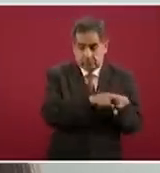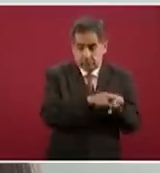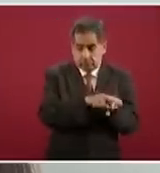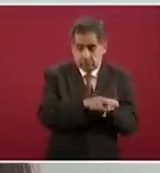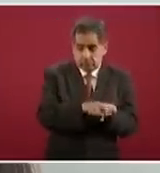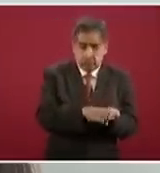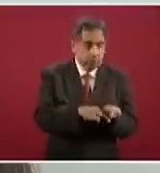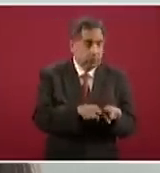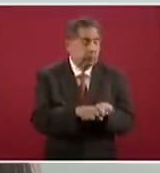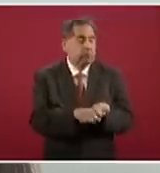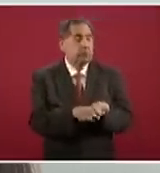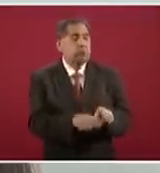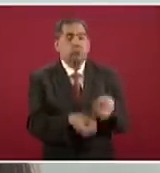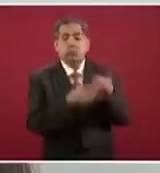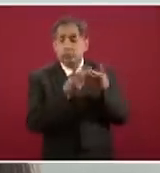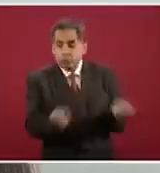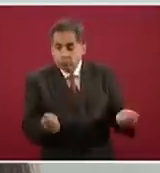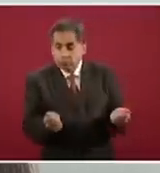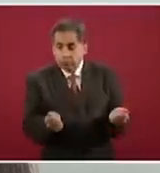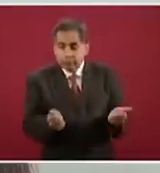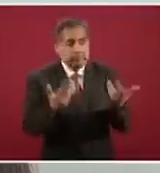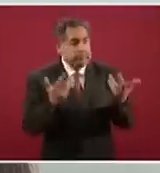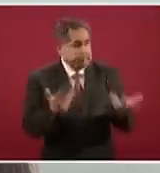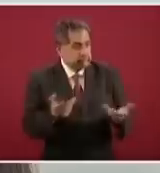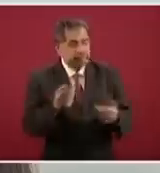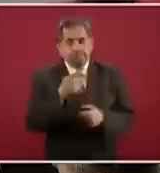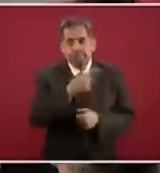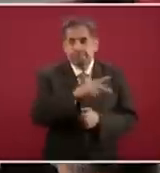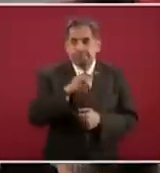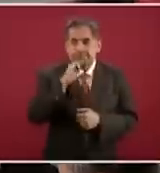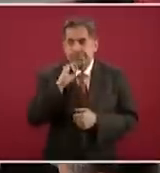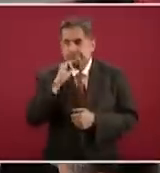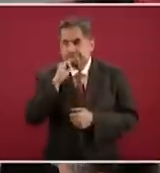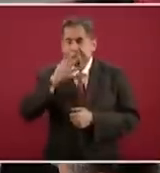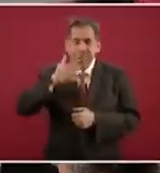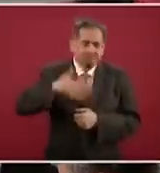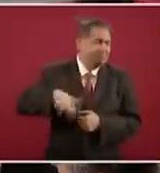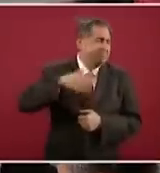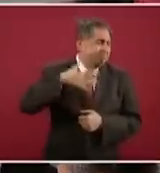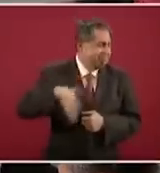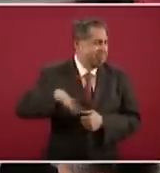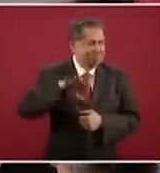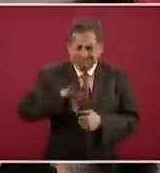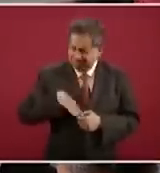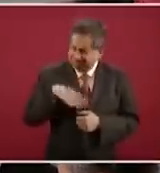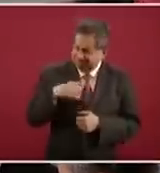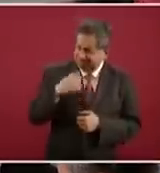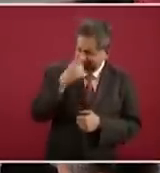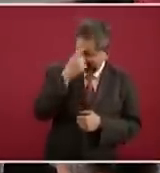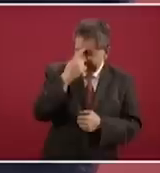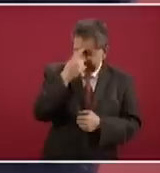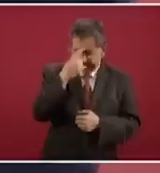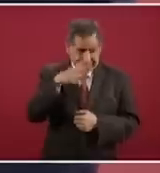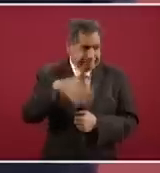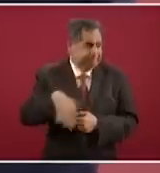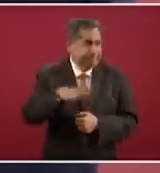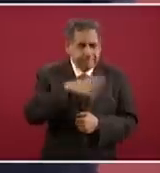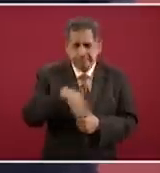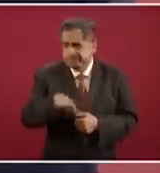nosotros, su mamá se dedicó a